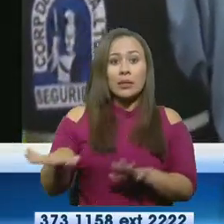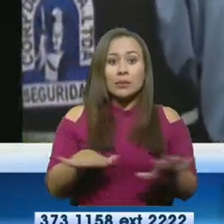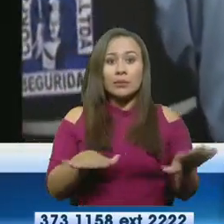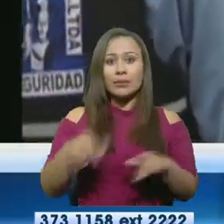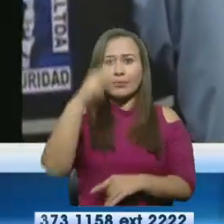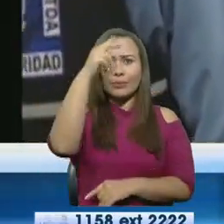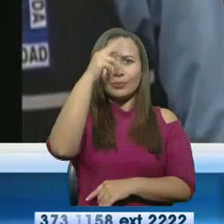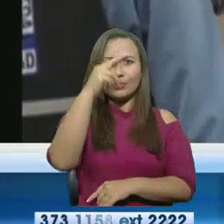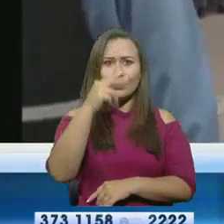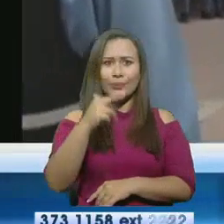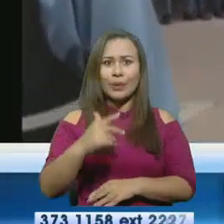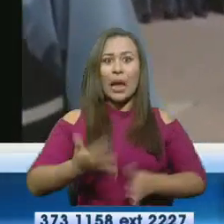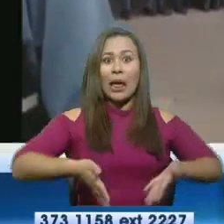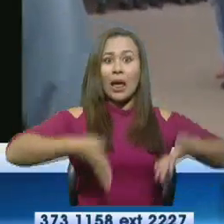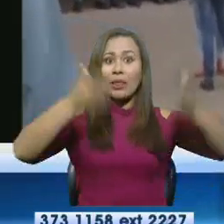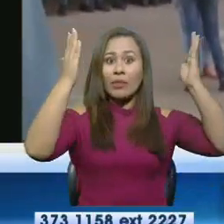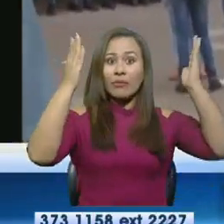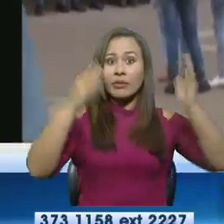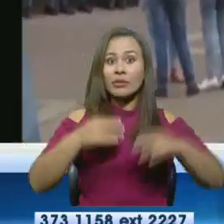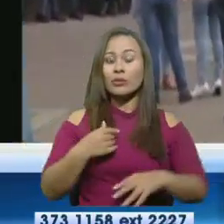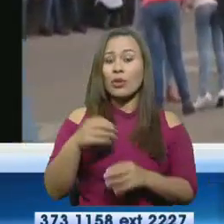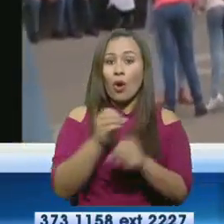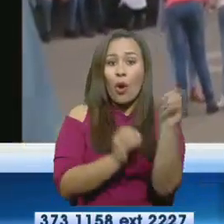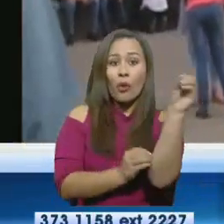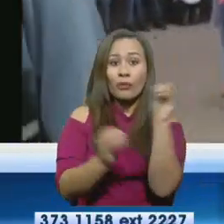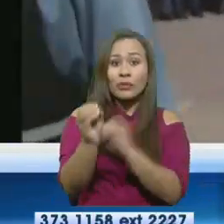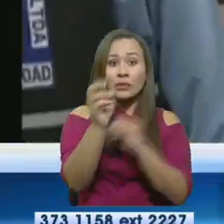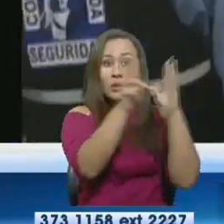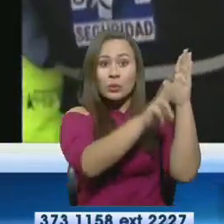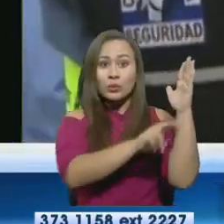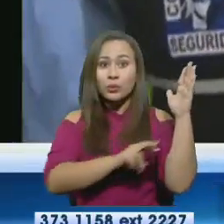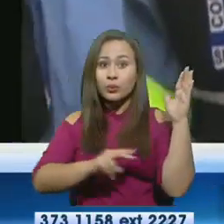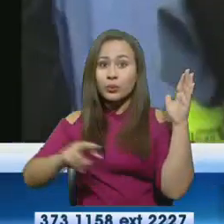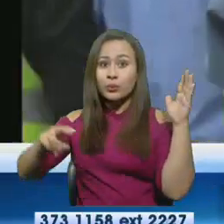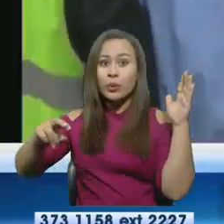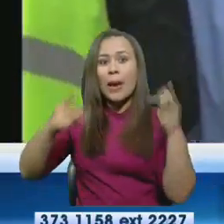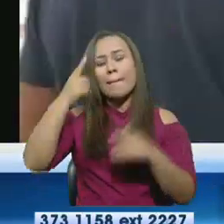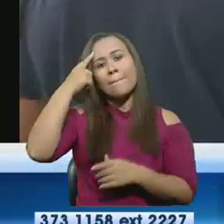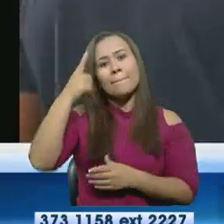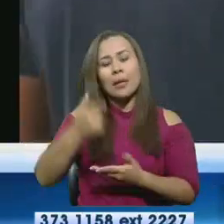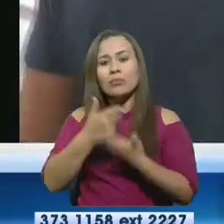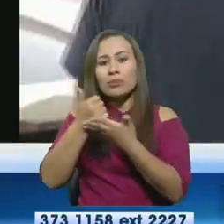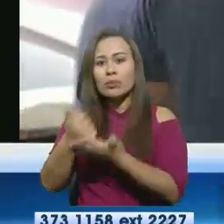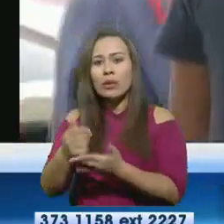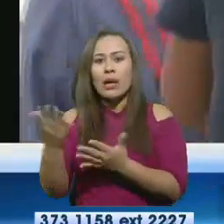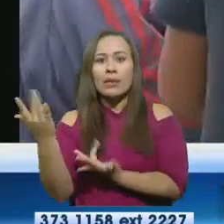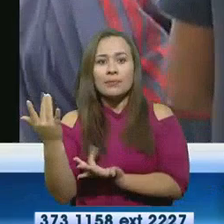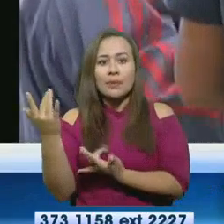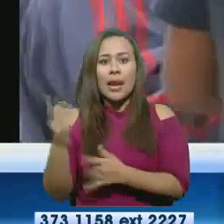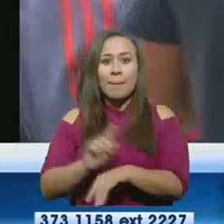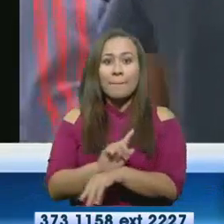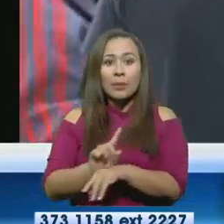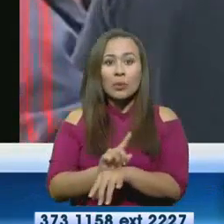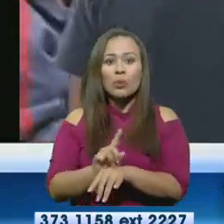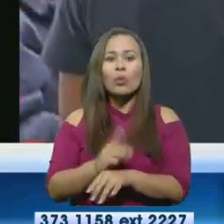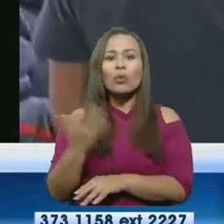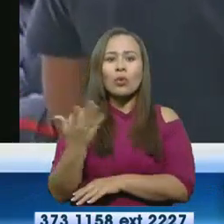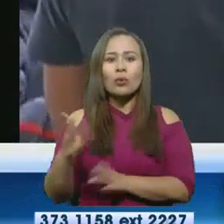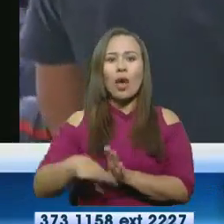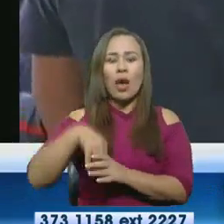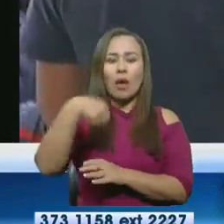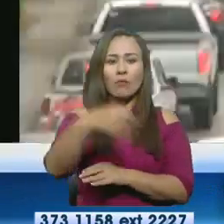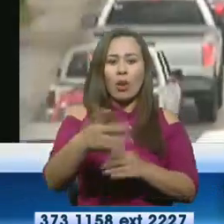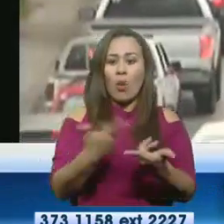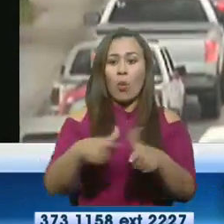de edificios y oficinas, evacuaron sitios públicos o privados para permanecer por varios minutos en áreas